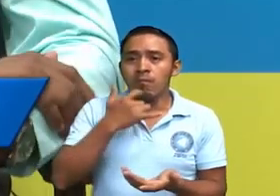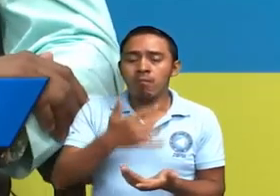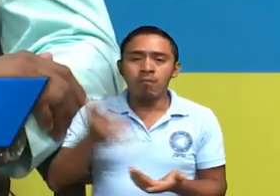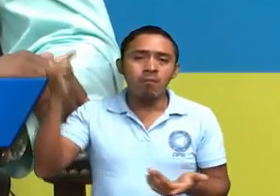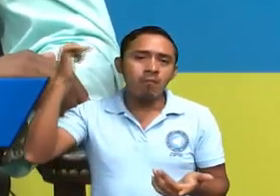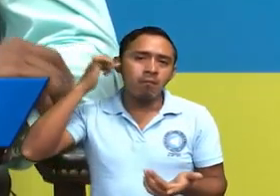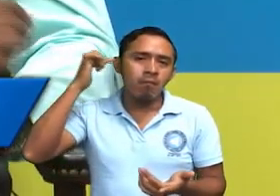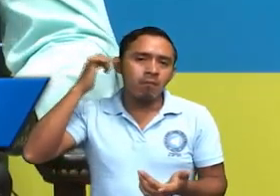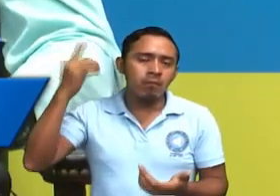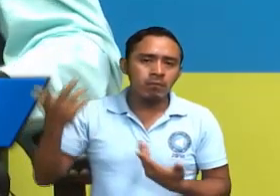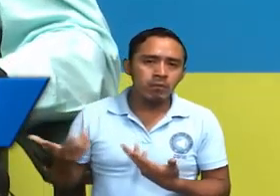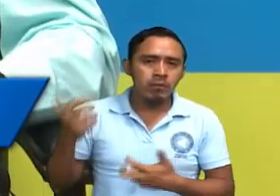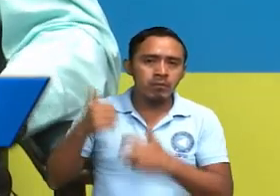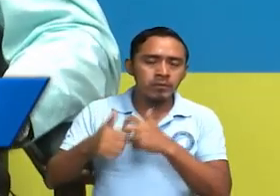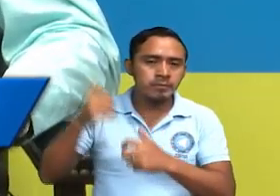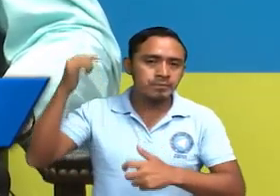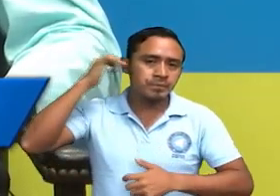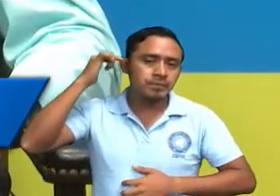bien. Sí,